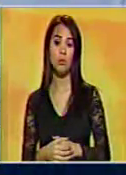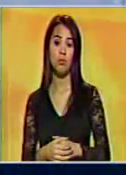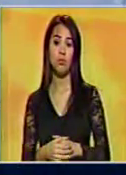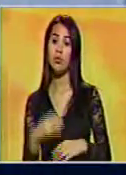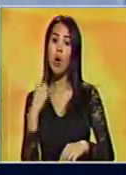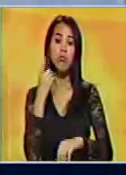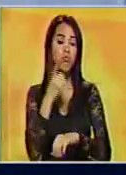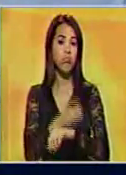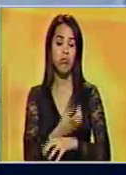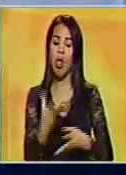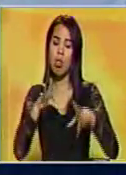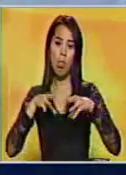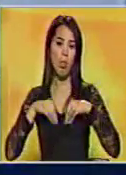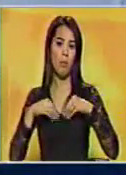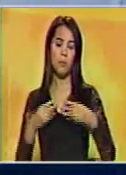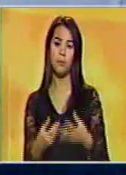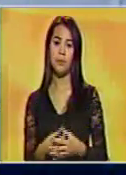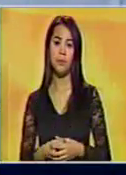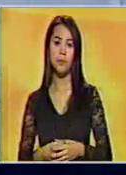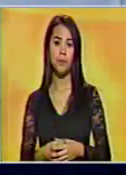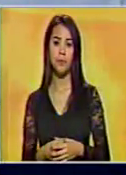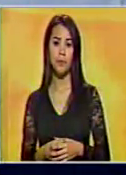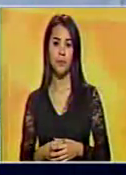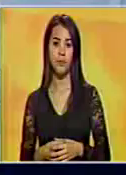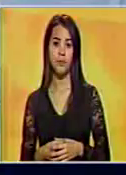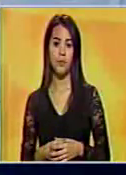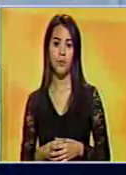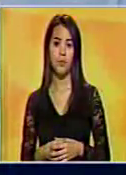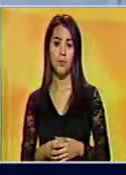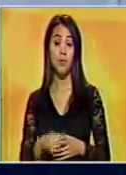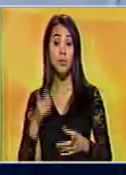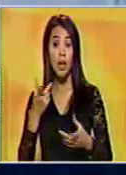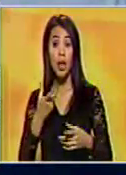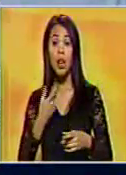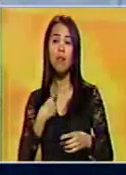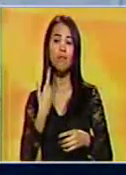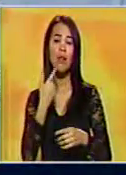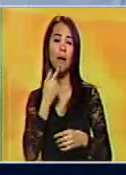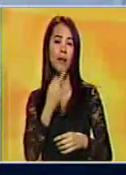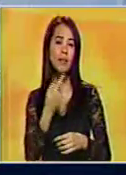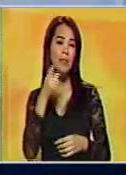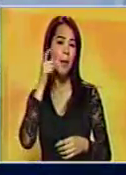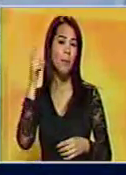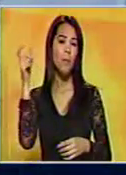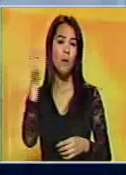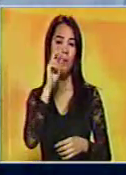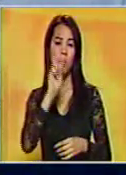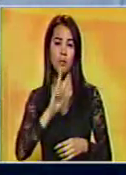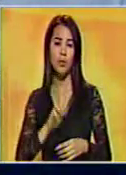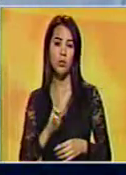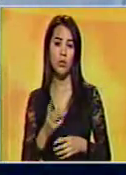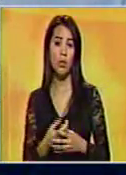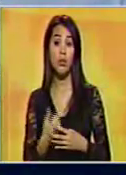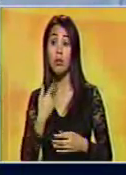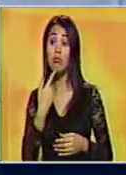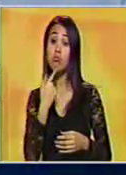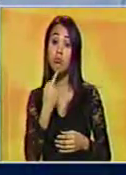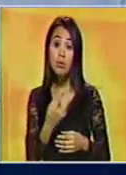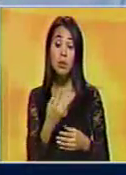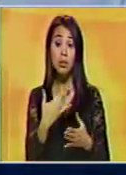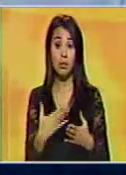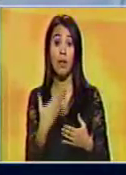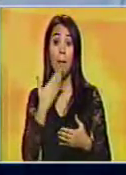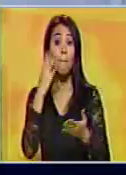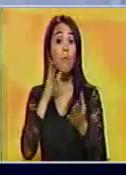desacató y desatendió el clamor del pueblo zuliano que le pedía que fuera a la Asamblea Nacional Constituyente a